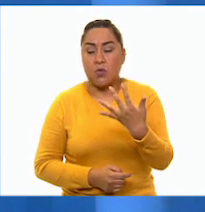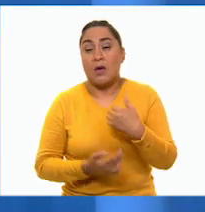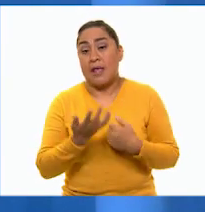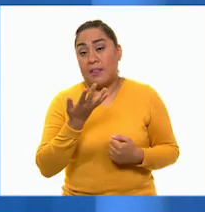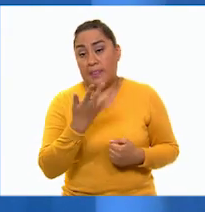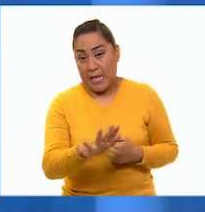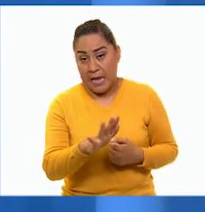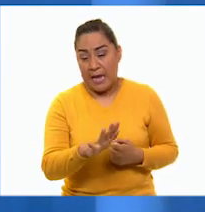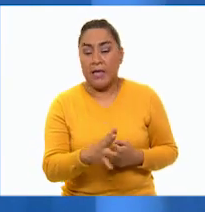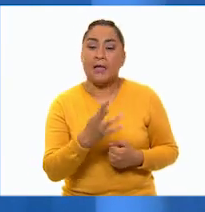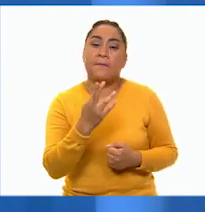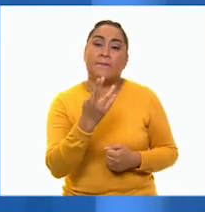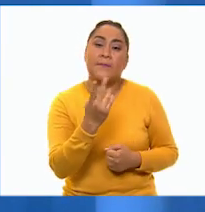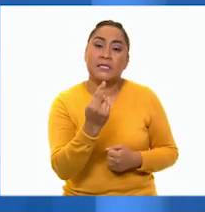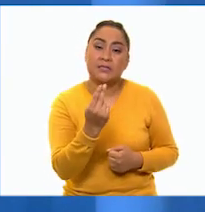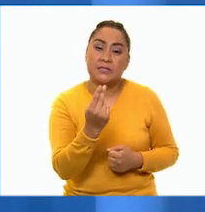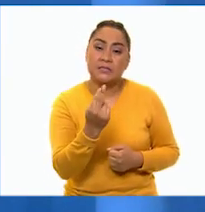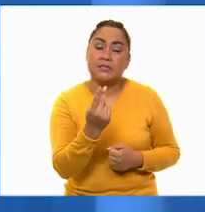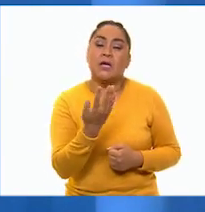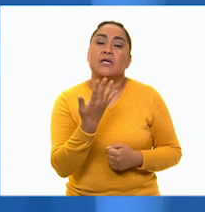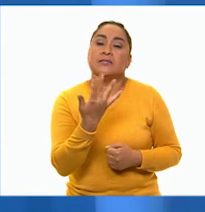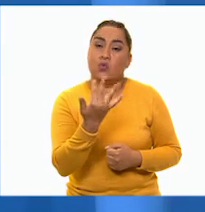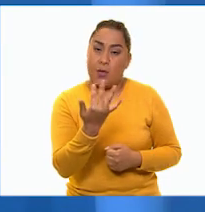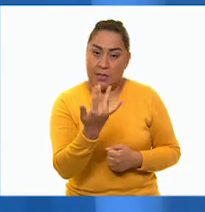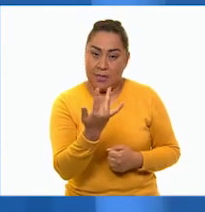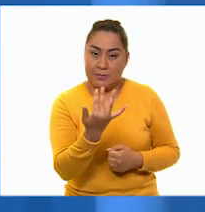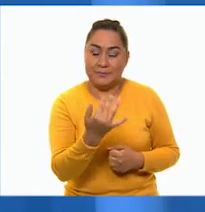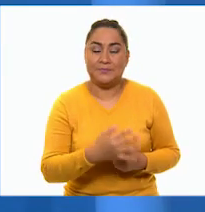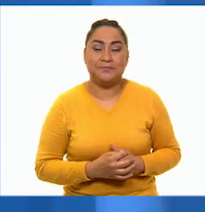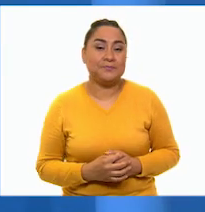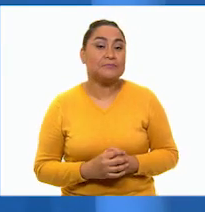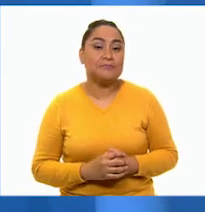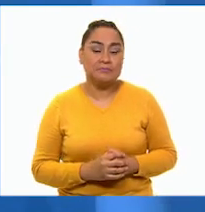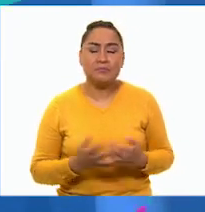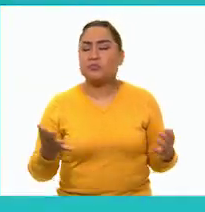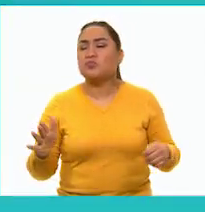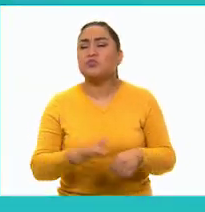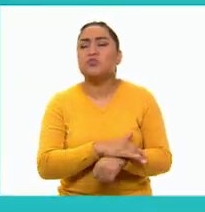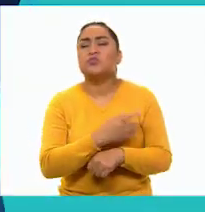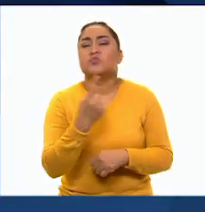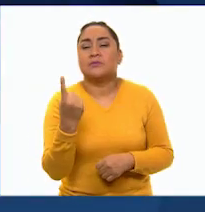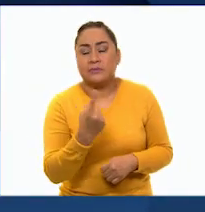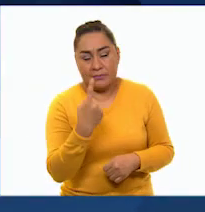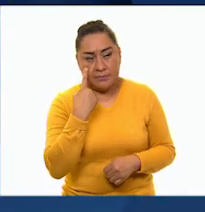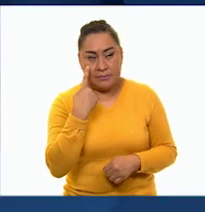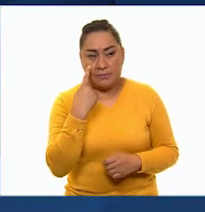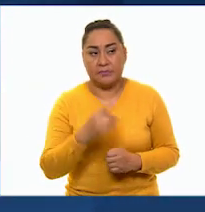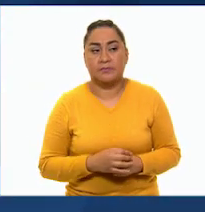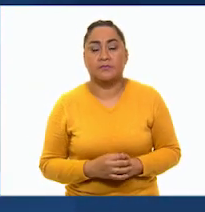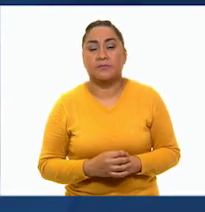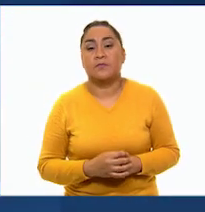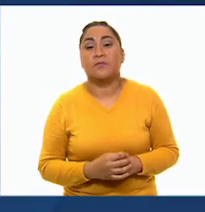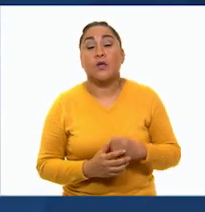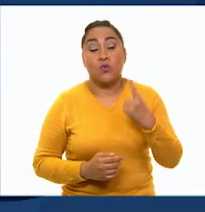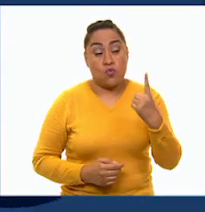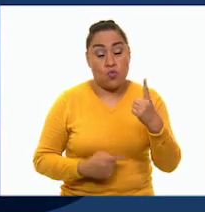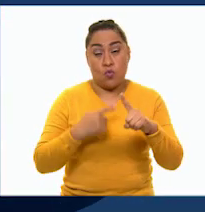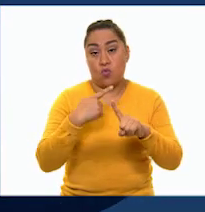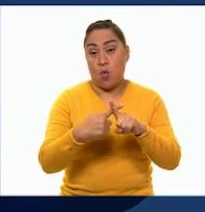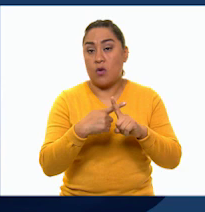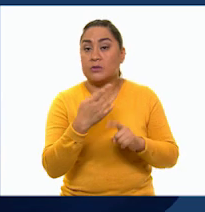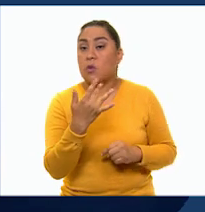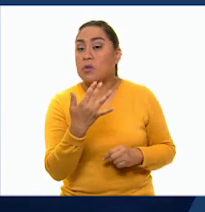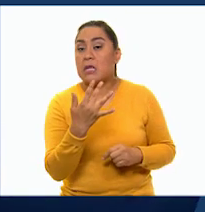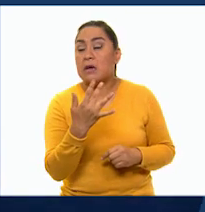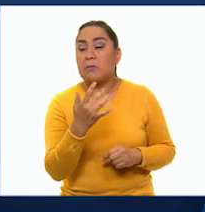10, el 25 y el 50. Porque 1 por 50 es igual